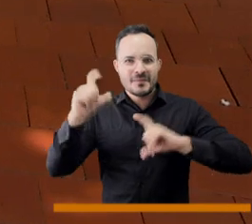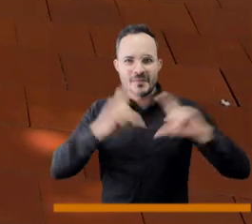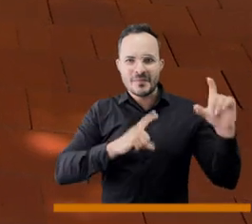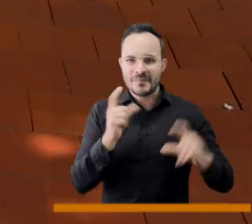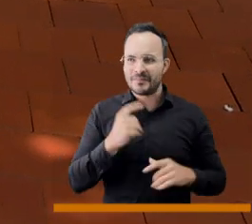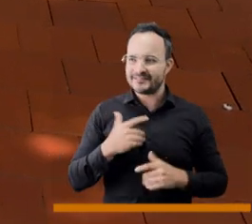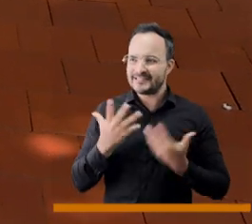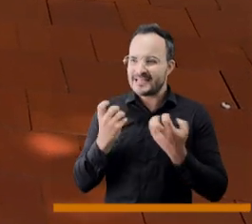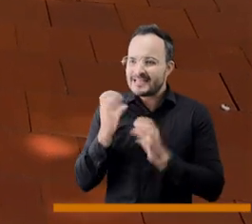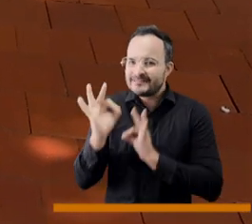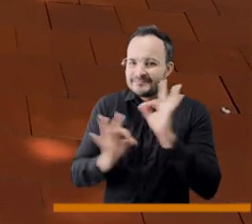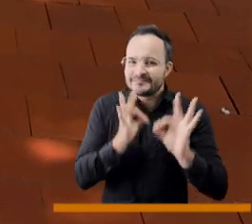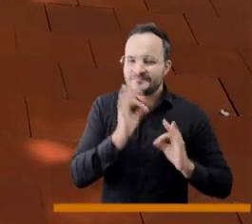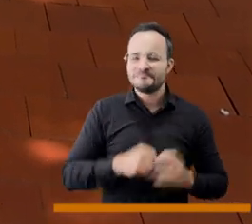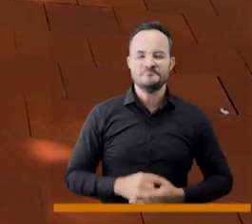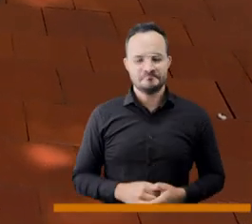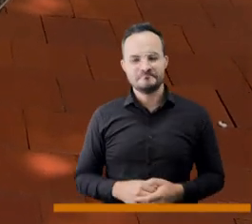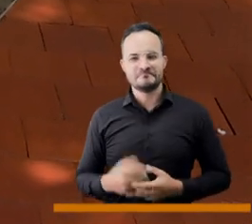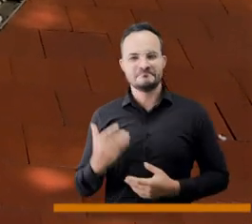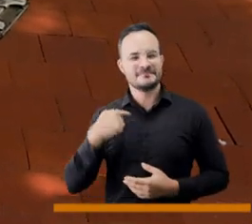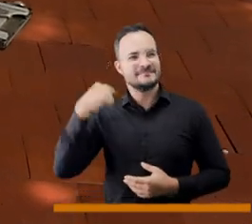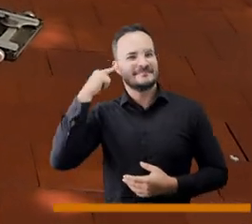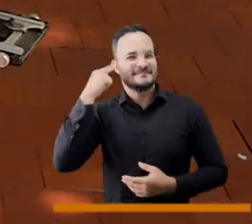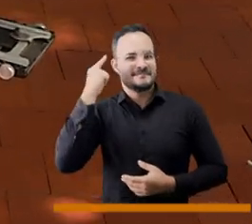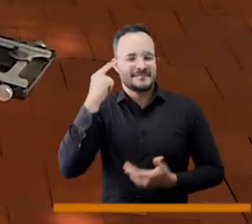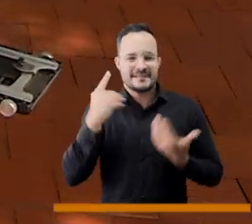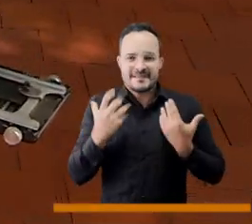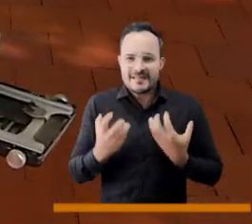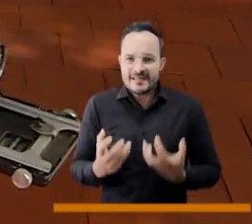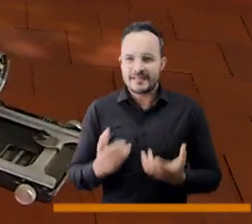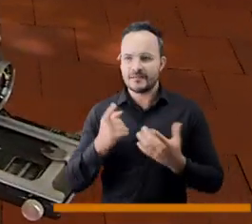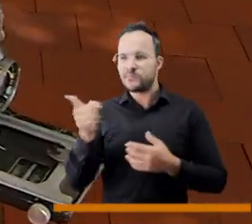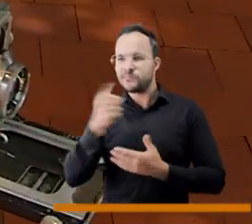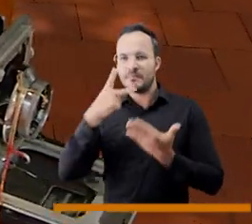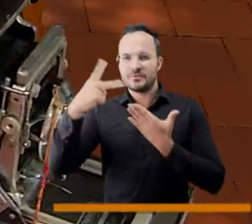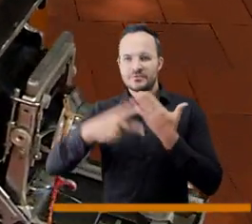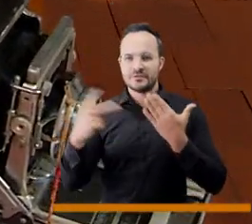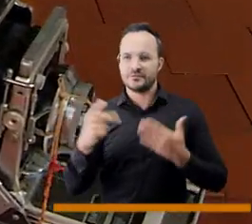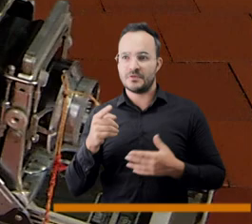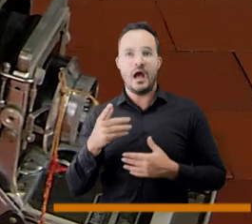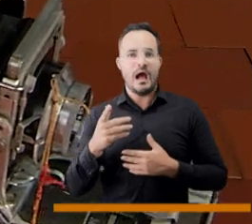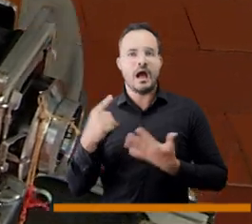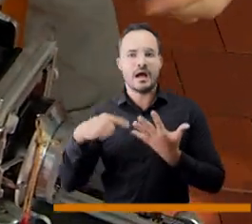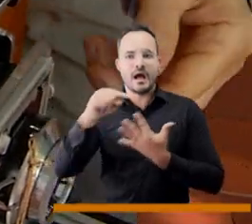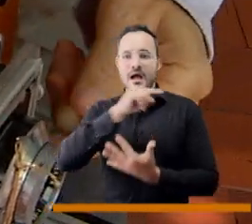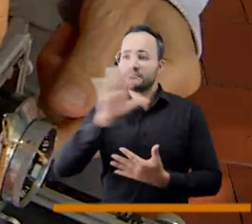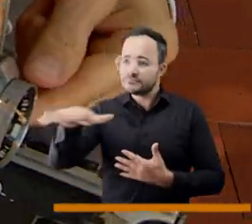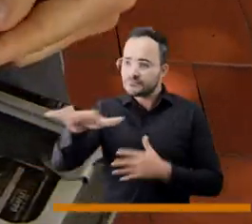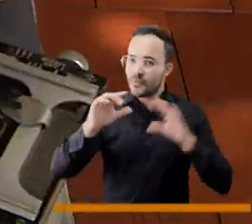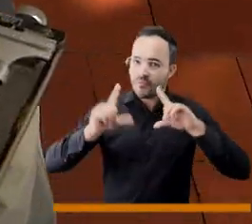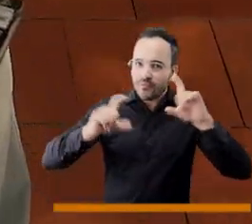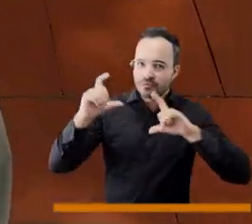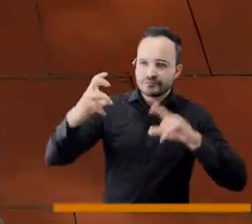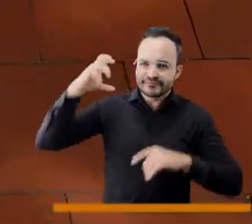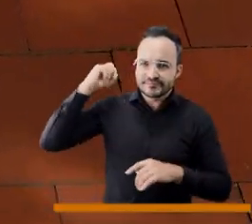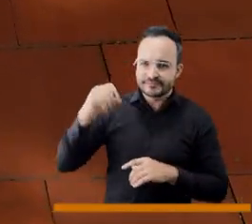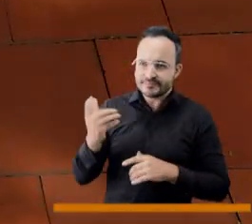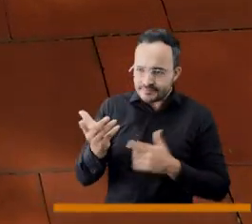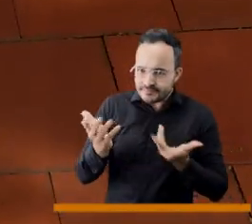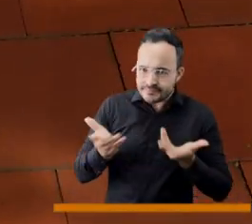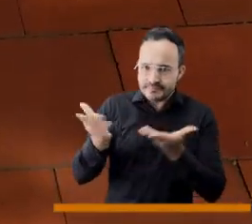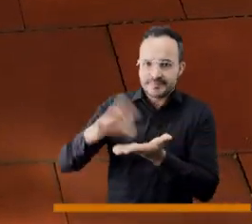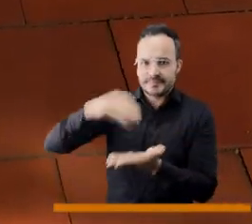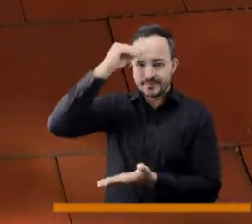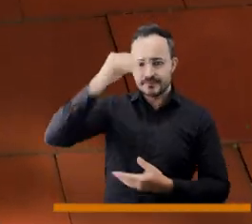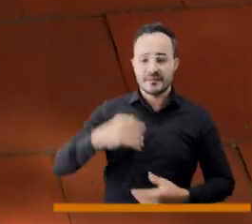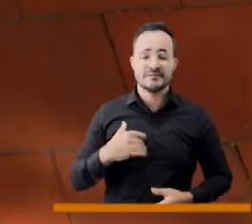de la fotografía antigua también. Estamos empeñados, entre otros proyectos que hacemos, en conservar la fotografía y que la gente la conozca. Y que